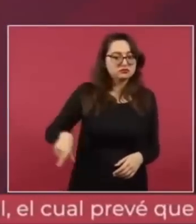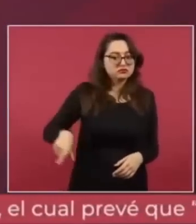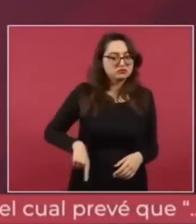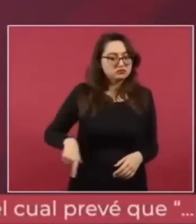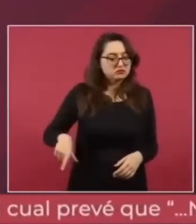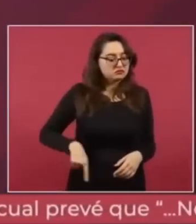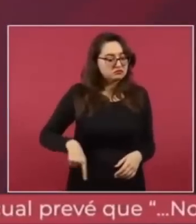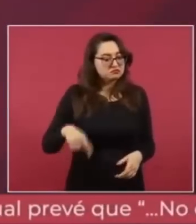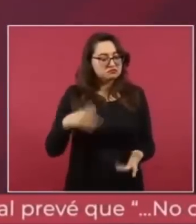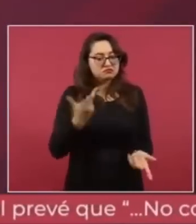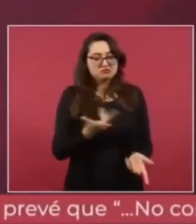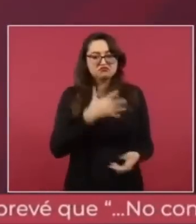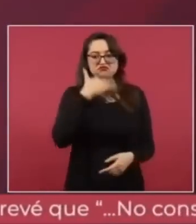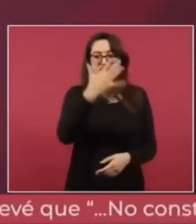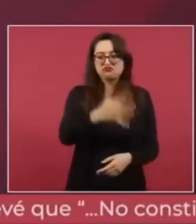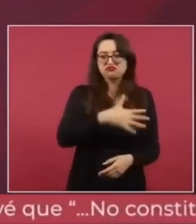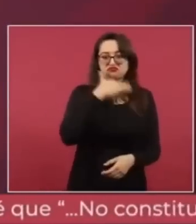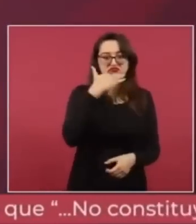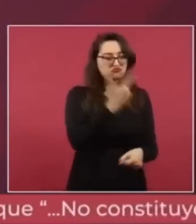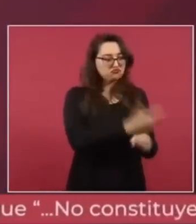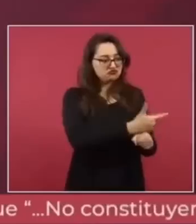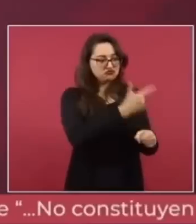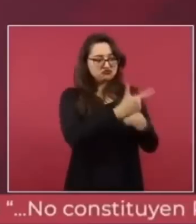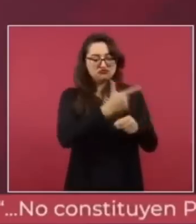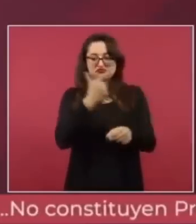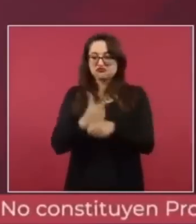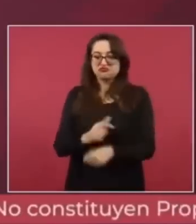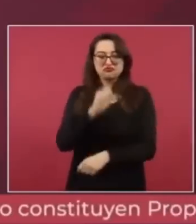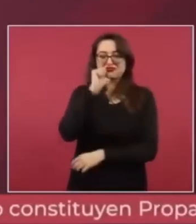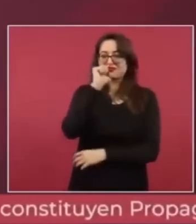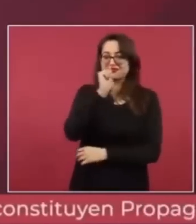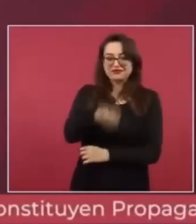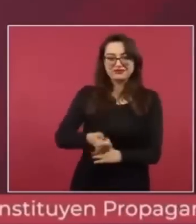Que no tenían, ahora sí que de oficio,